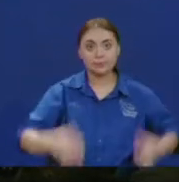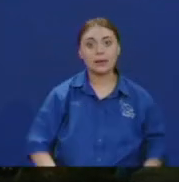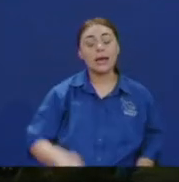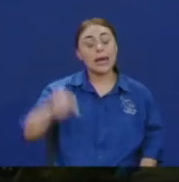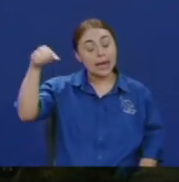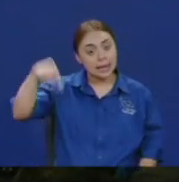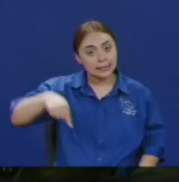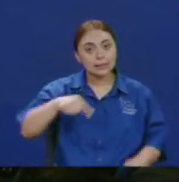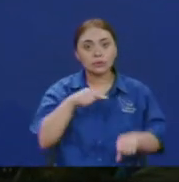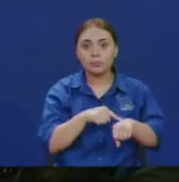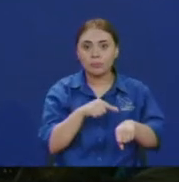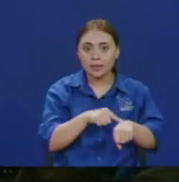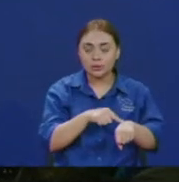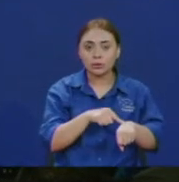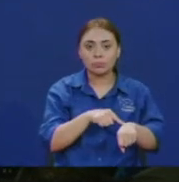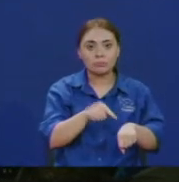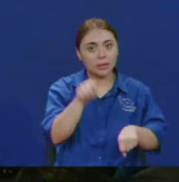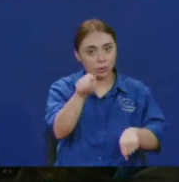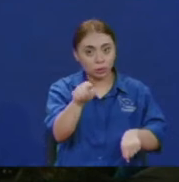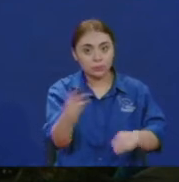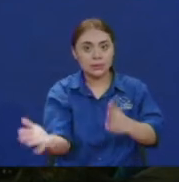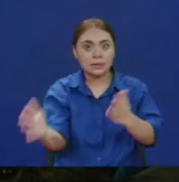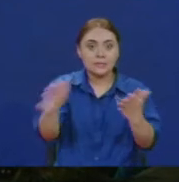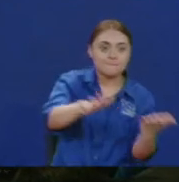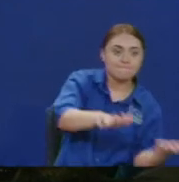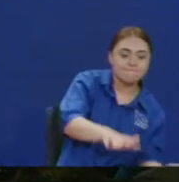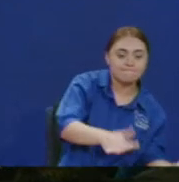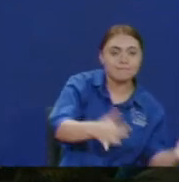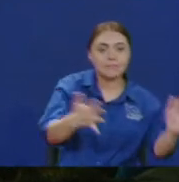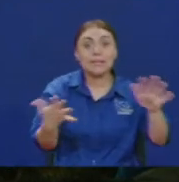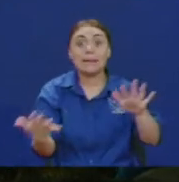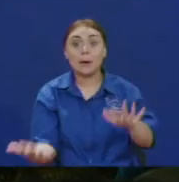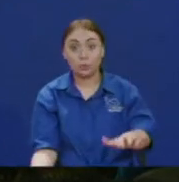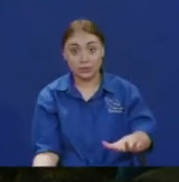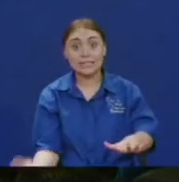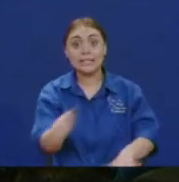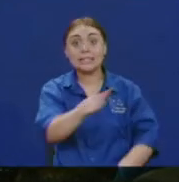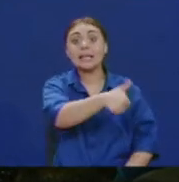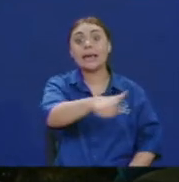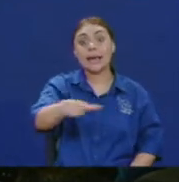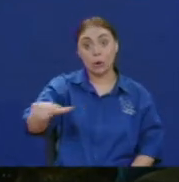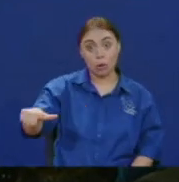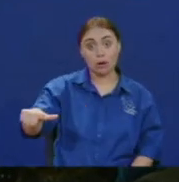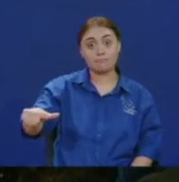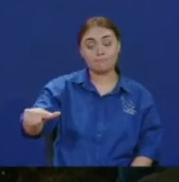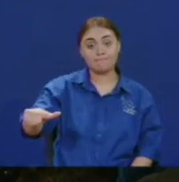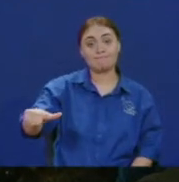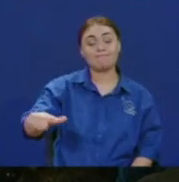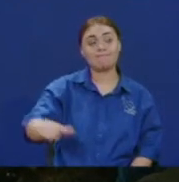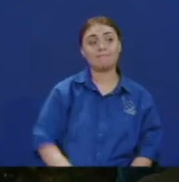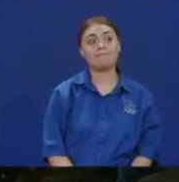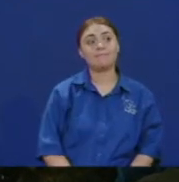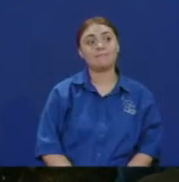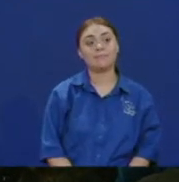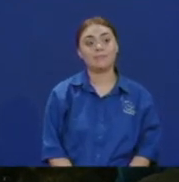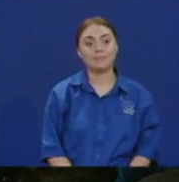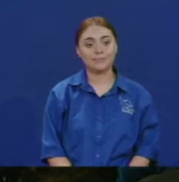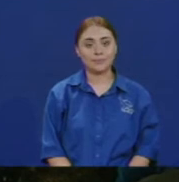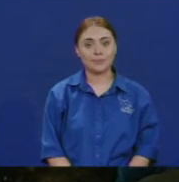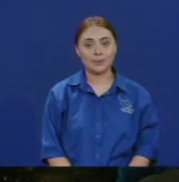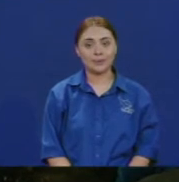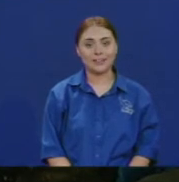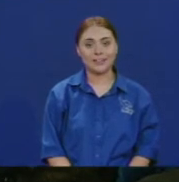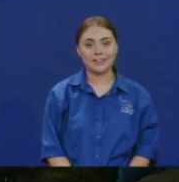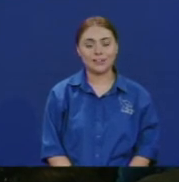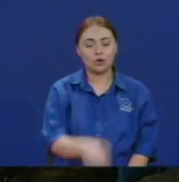ahorita mismo, ahí está el bautisterio con agua tibiecita,